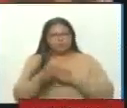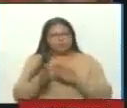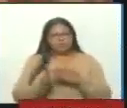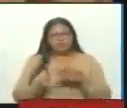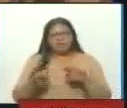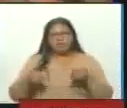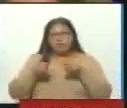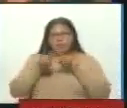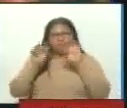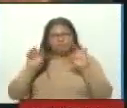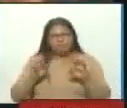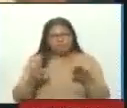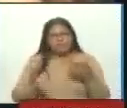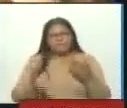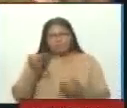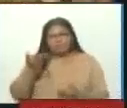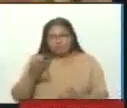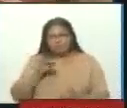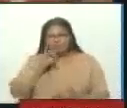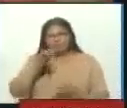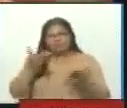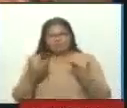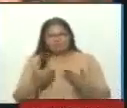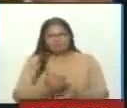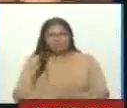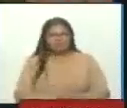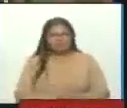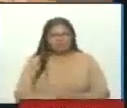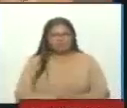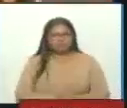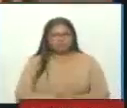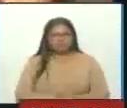Son importantes, pero no se le da información. En la actualidad no se le da